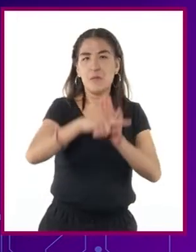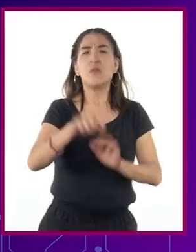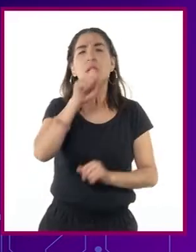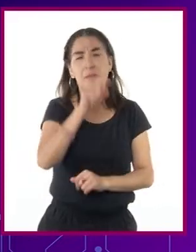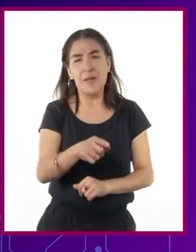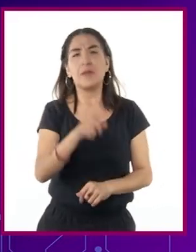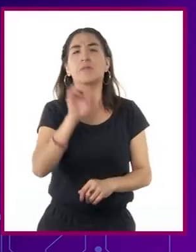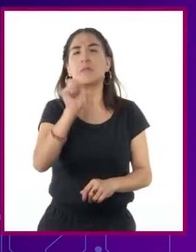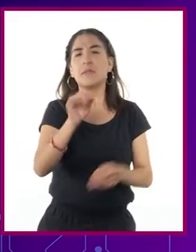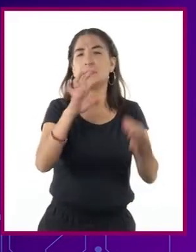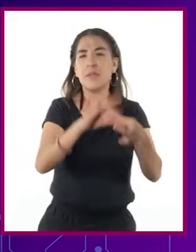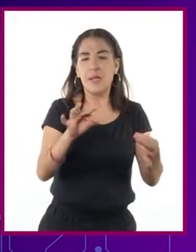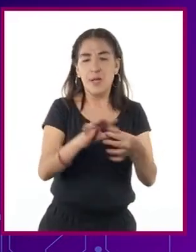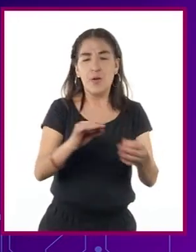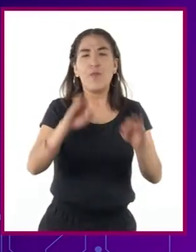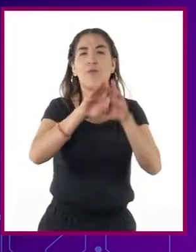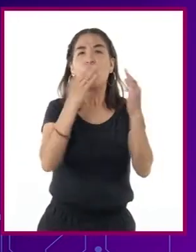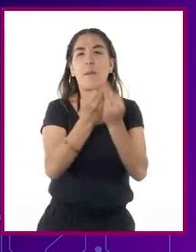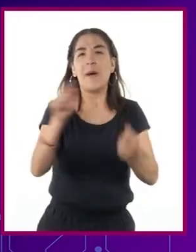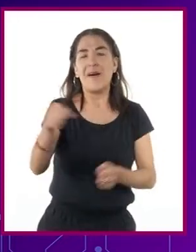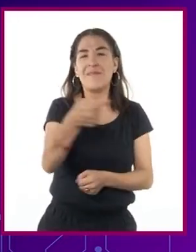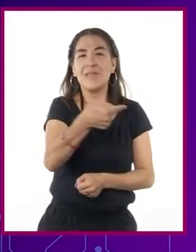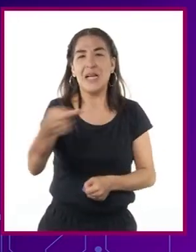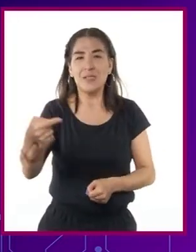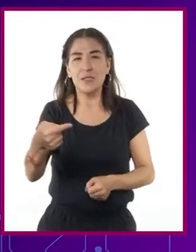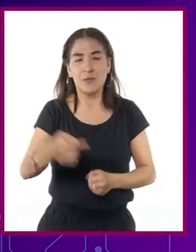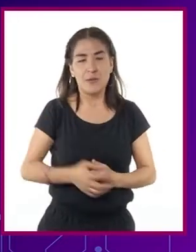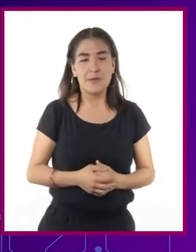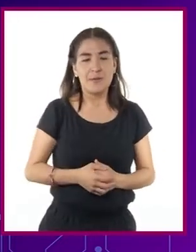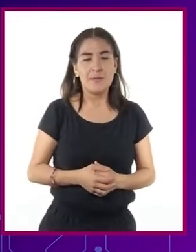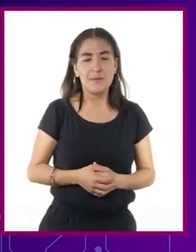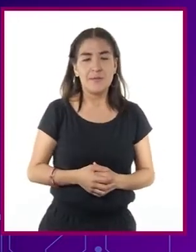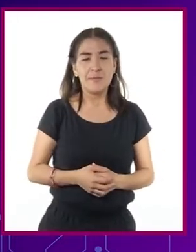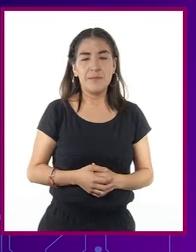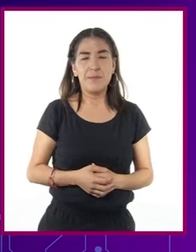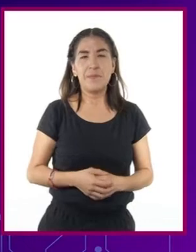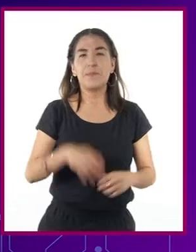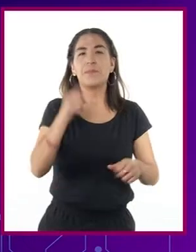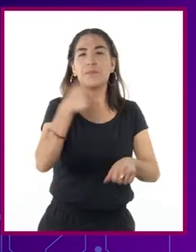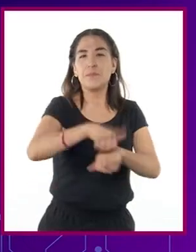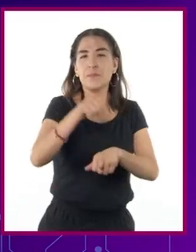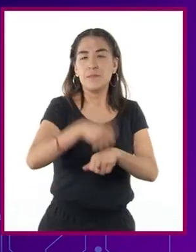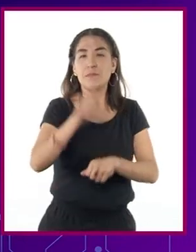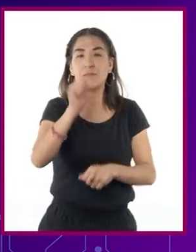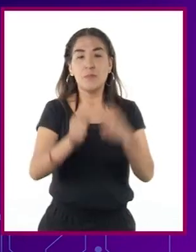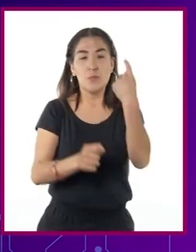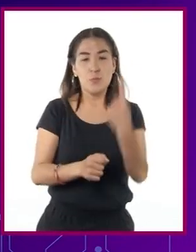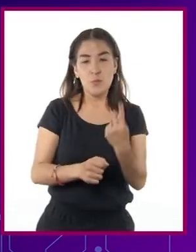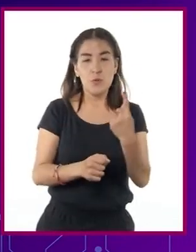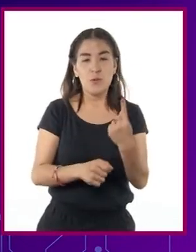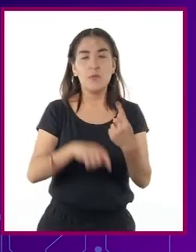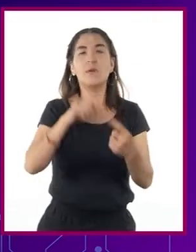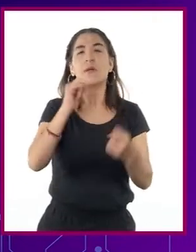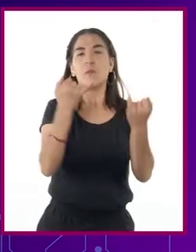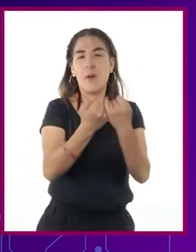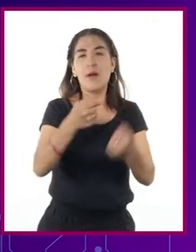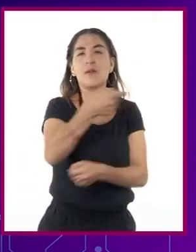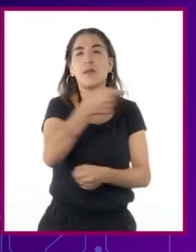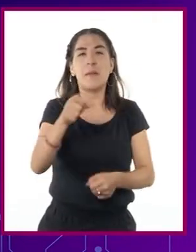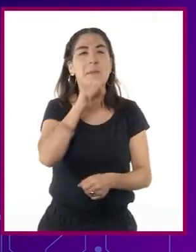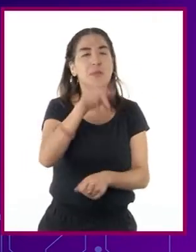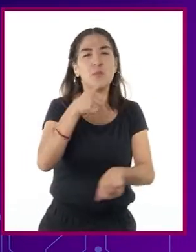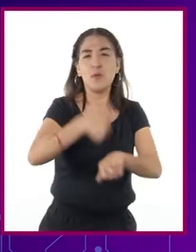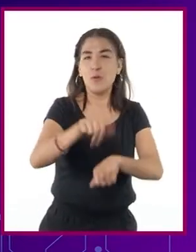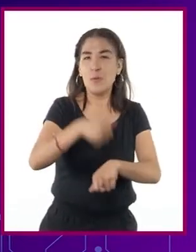expresar como un cociente en forma de una fracción unitaria, es decir, con el numerador 1 y con el denominador igual al